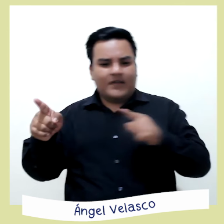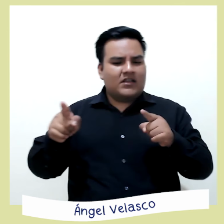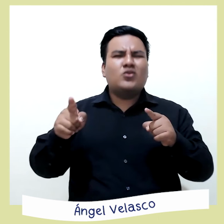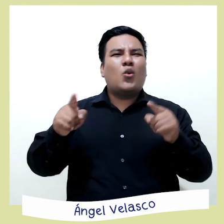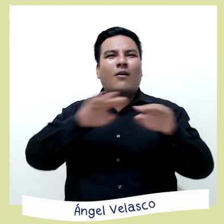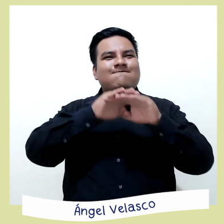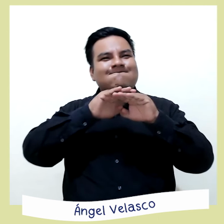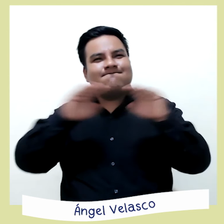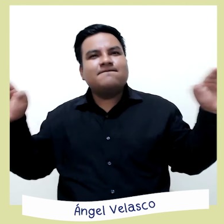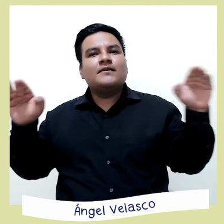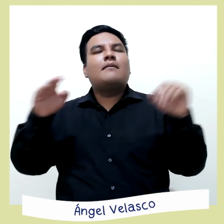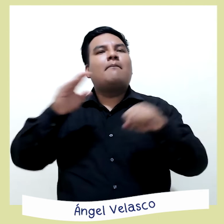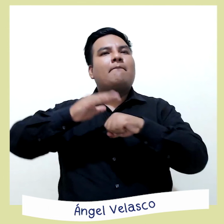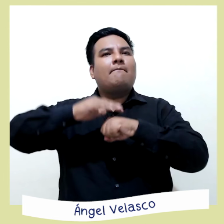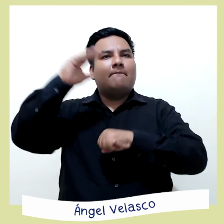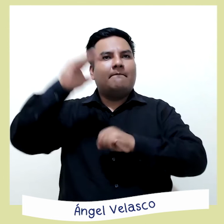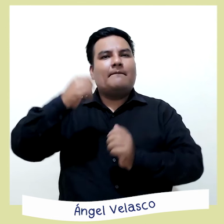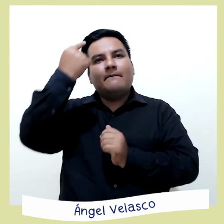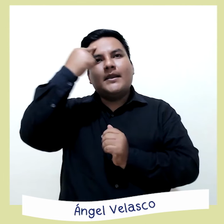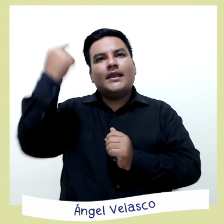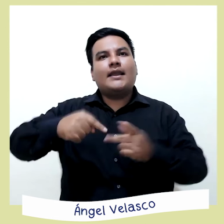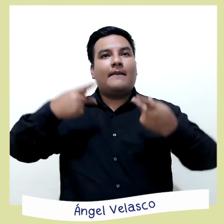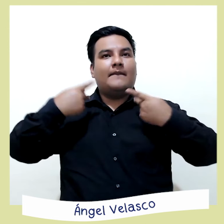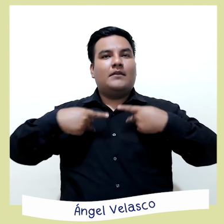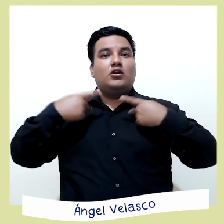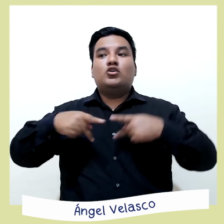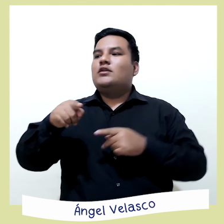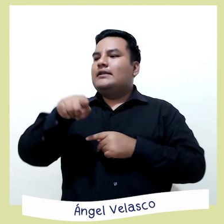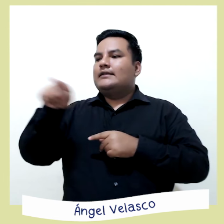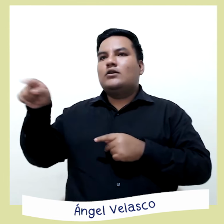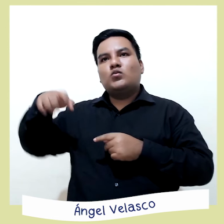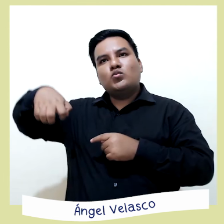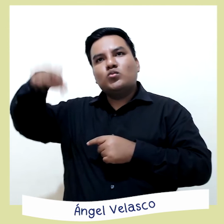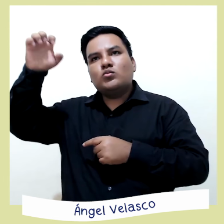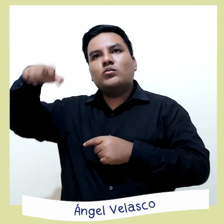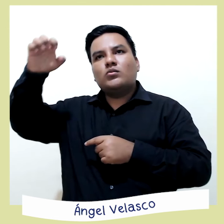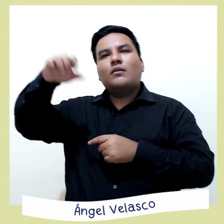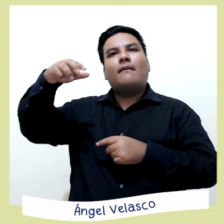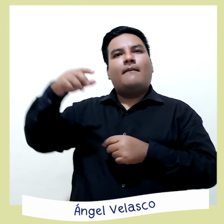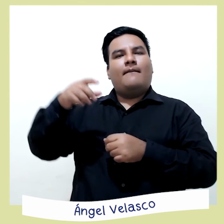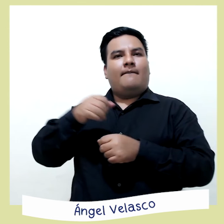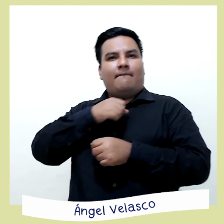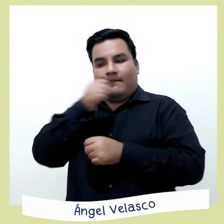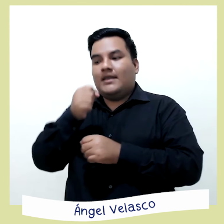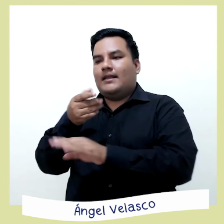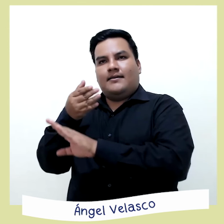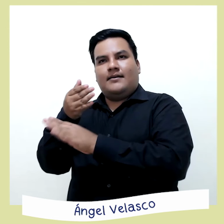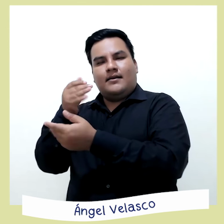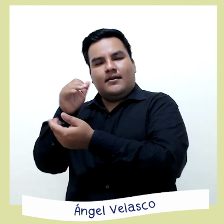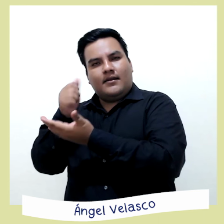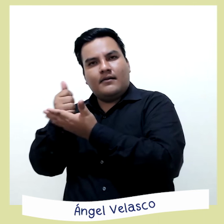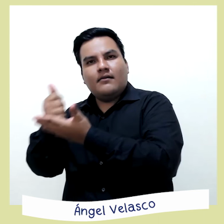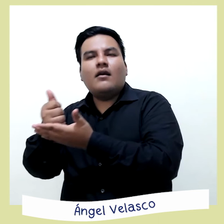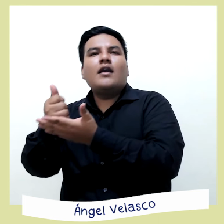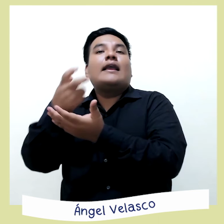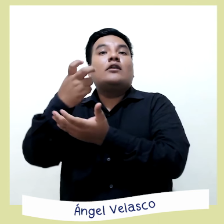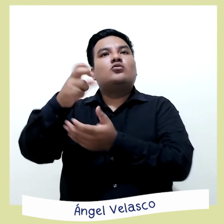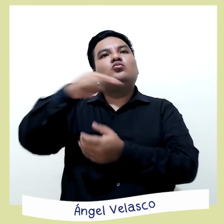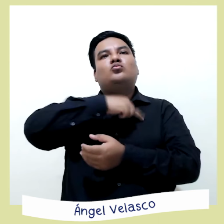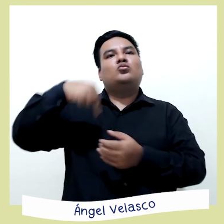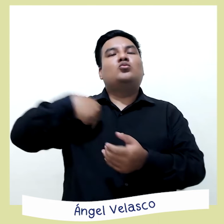busca visibilizar las brechas de desigualdad y prácticas discriminatorias que persisten en contra de las personas